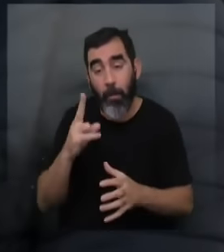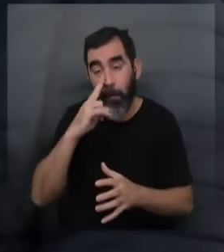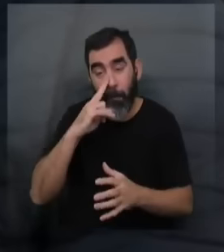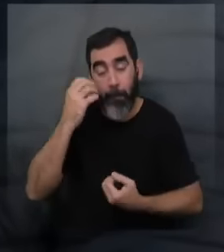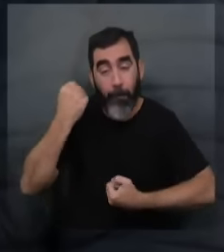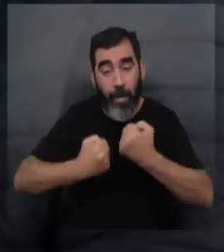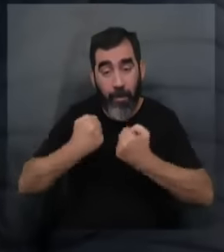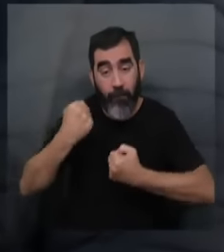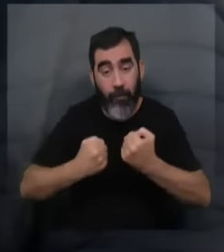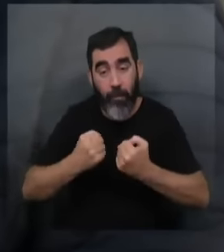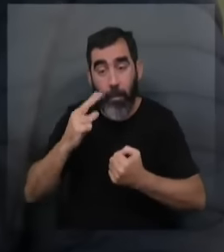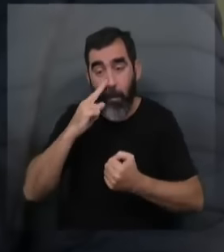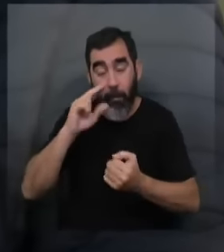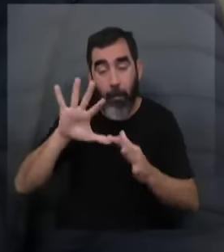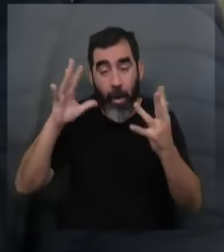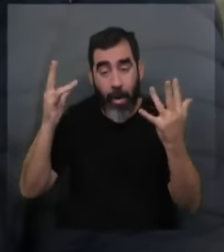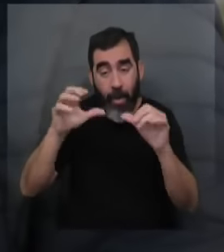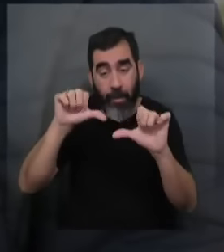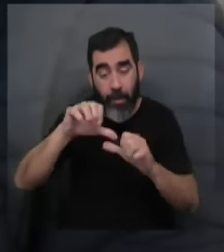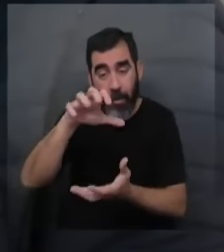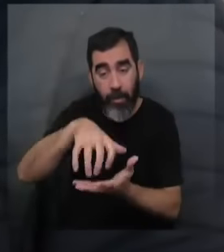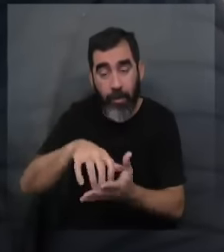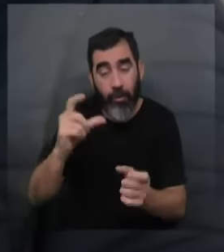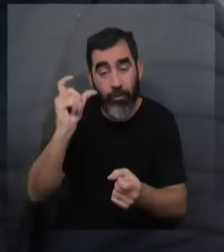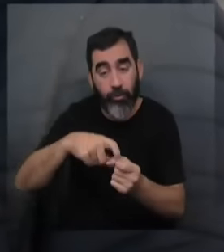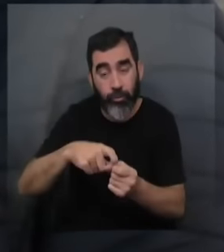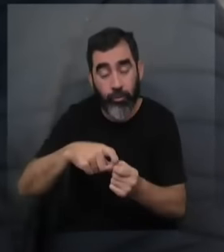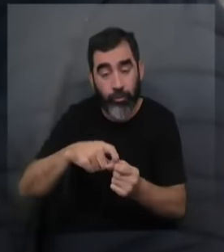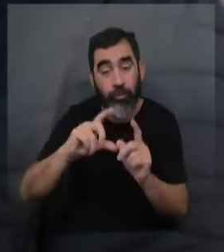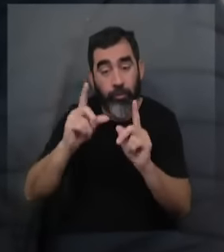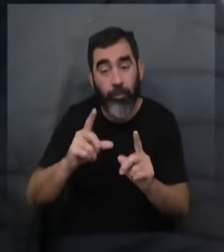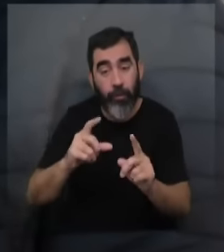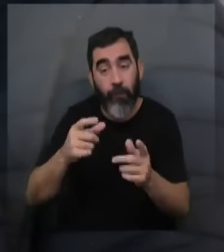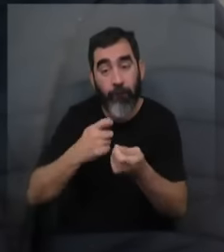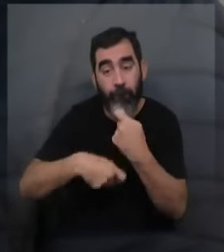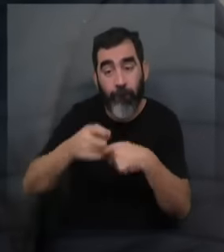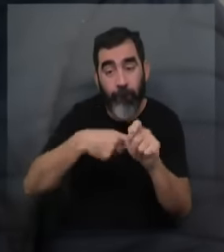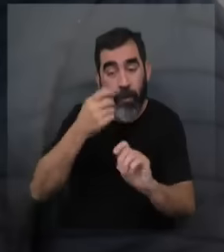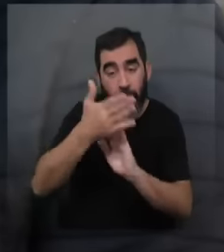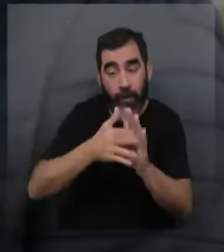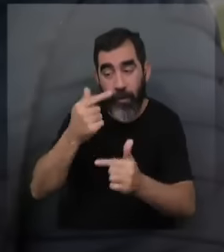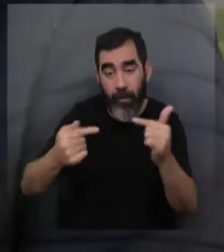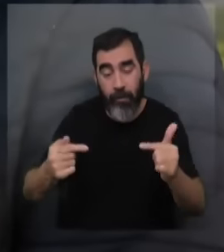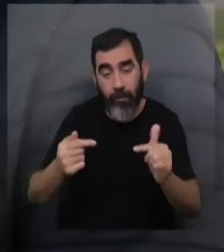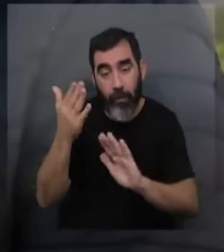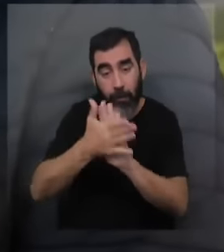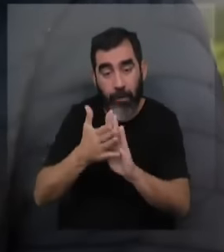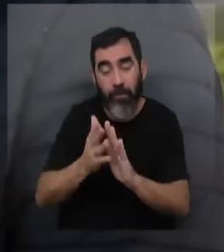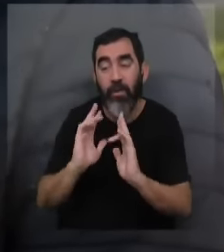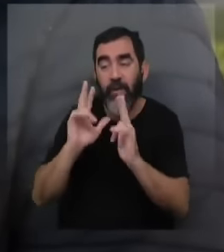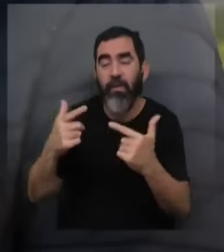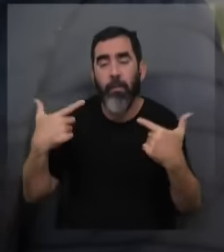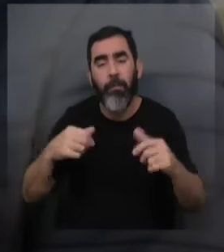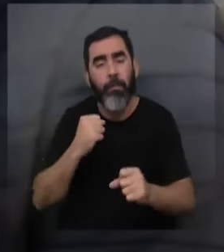industriales las panaderías artesanales donde tenemos este afiliados del zopa y los puntos de venta en todo el país Qué se ha dicho por parte del Ministerio de